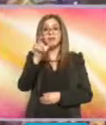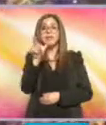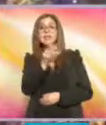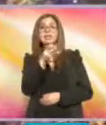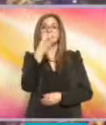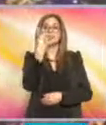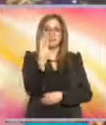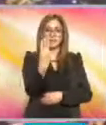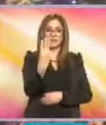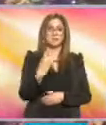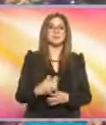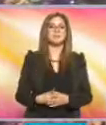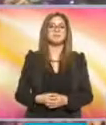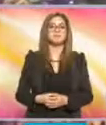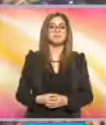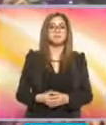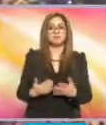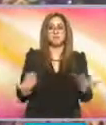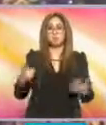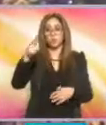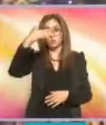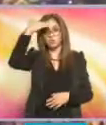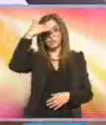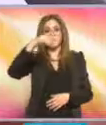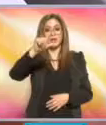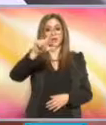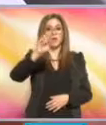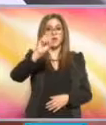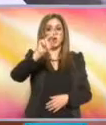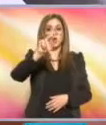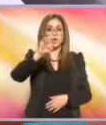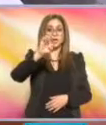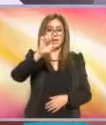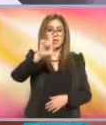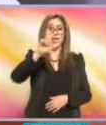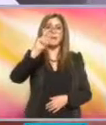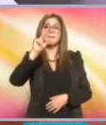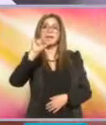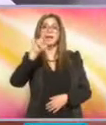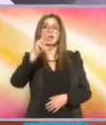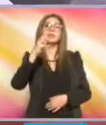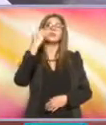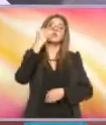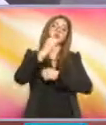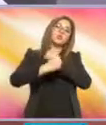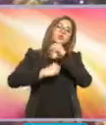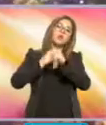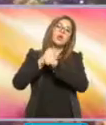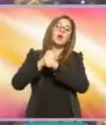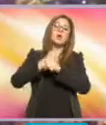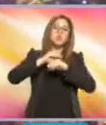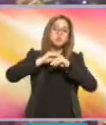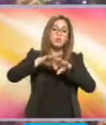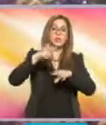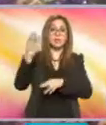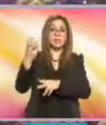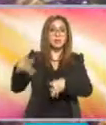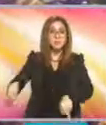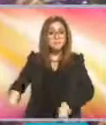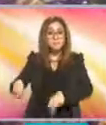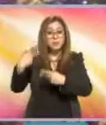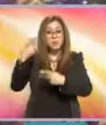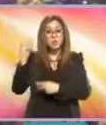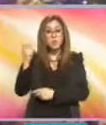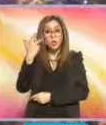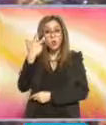porque sabemos que L'Oréal Paris tiene grandes investigaciones a lo largo de los años, y esta fue un lanzamiento que se tardaron